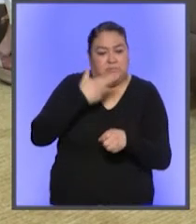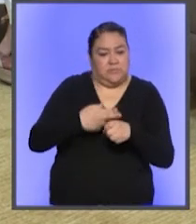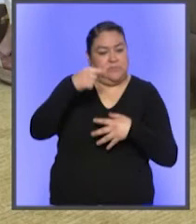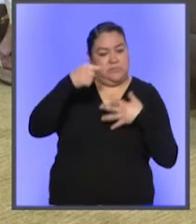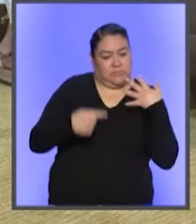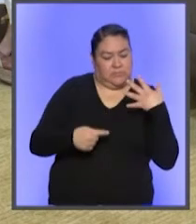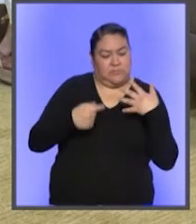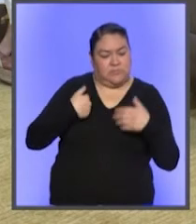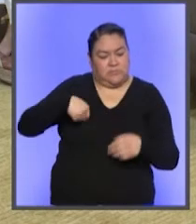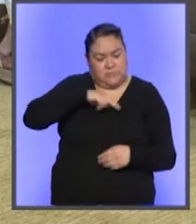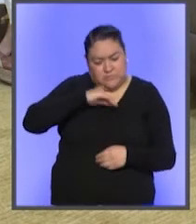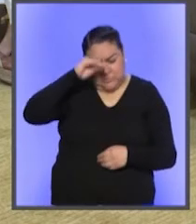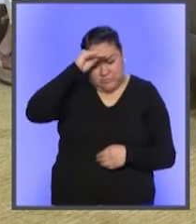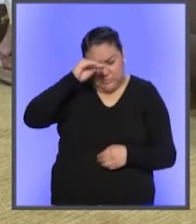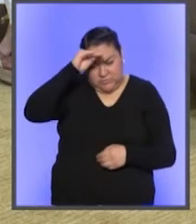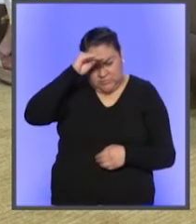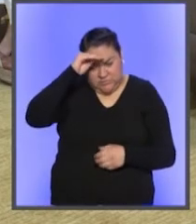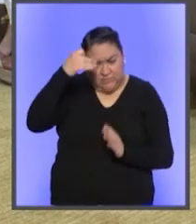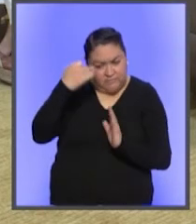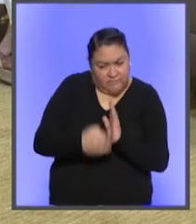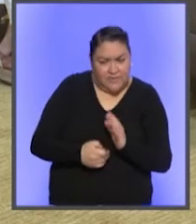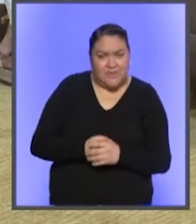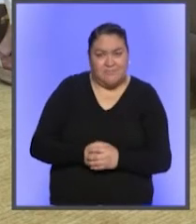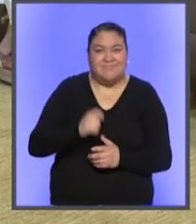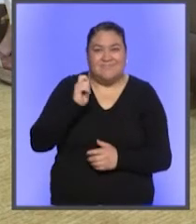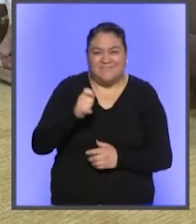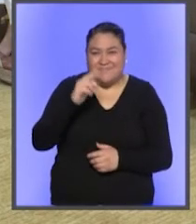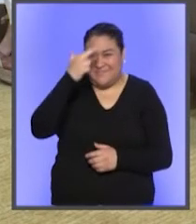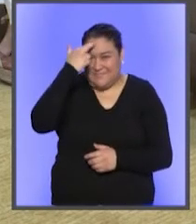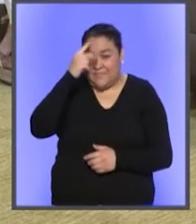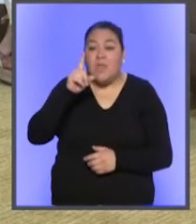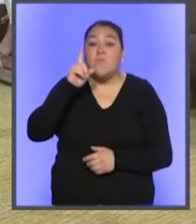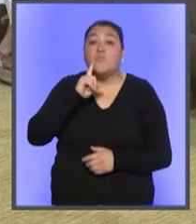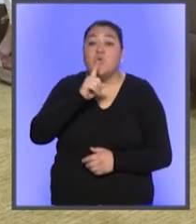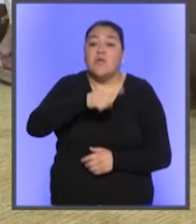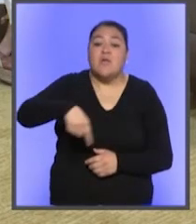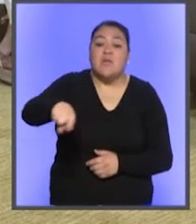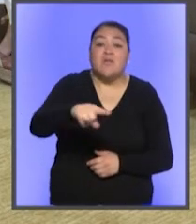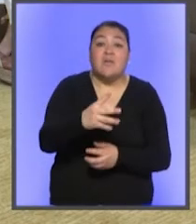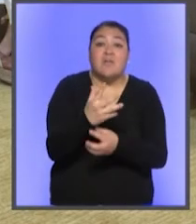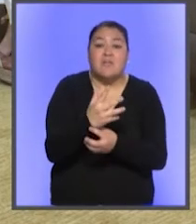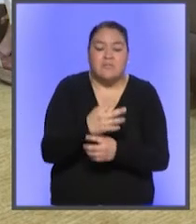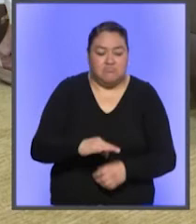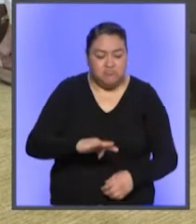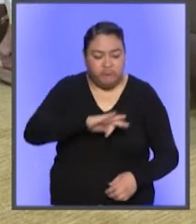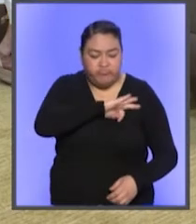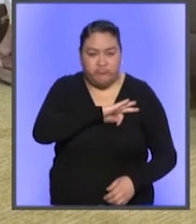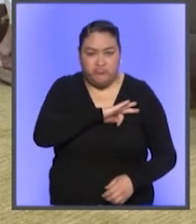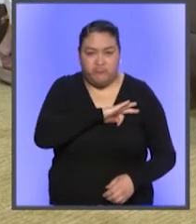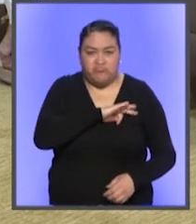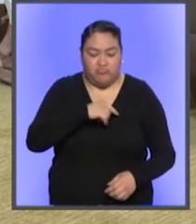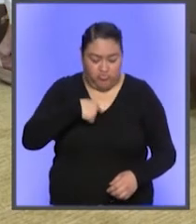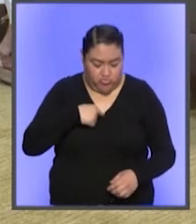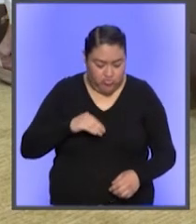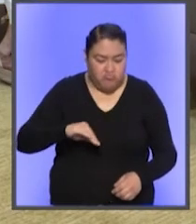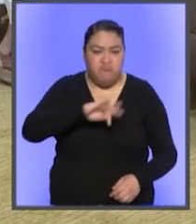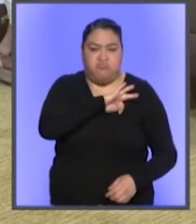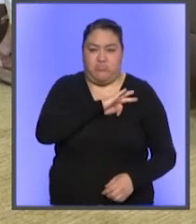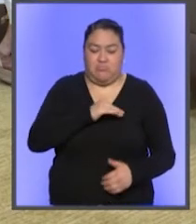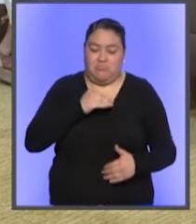y lo que comentaba la secretaria creo que todas lo percibimos mujeres que dicen nosotros podemos nosotras